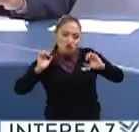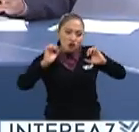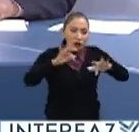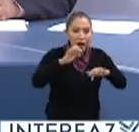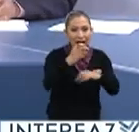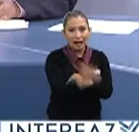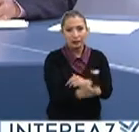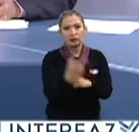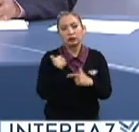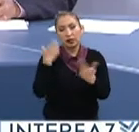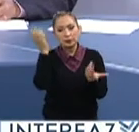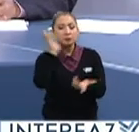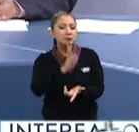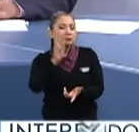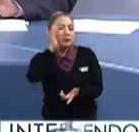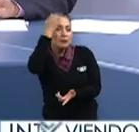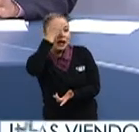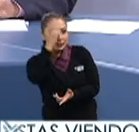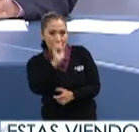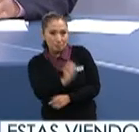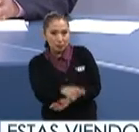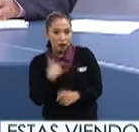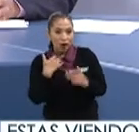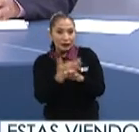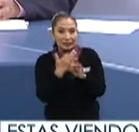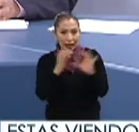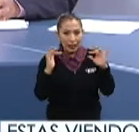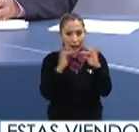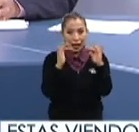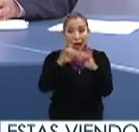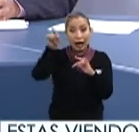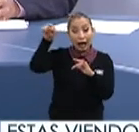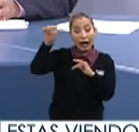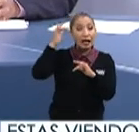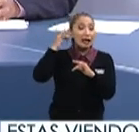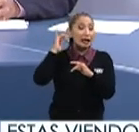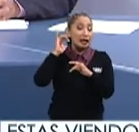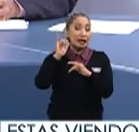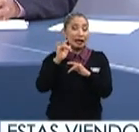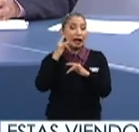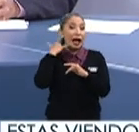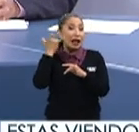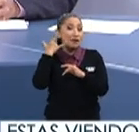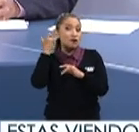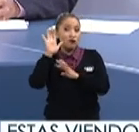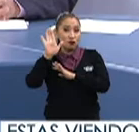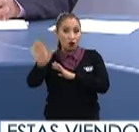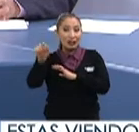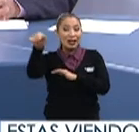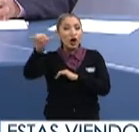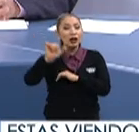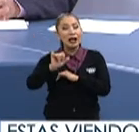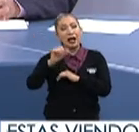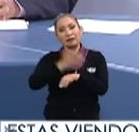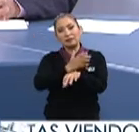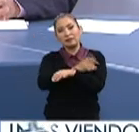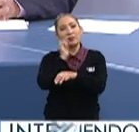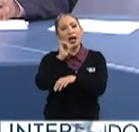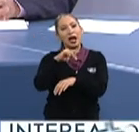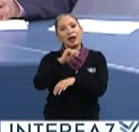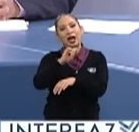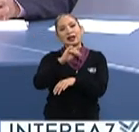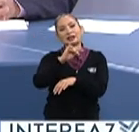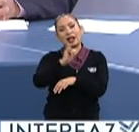este tipo de experiencias. Precisamente nos vamos a enlazar hasta California, allá con mi compañera Ana